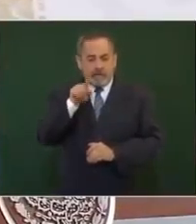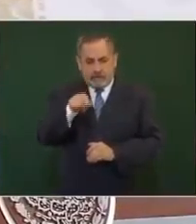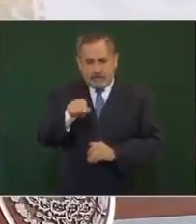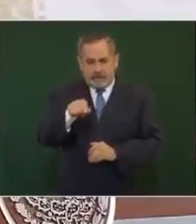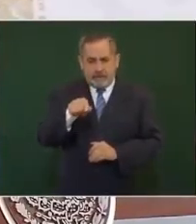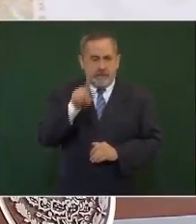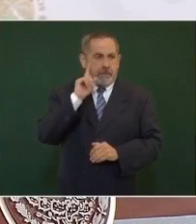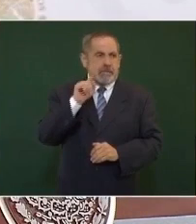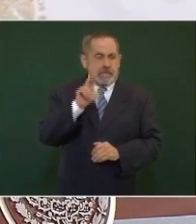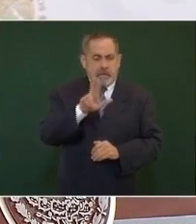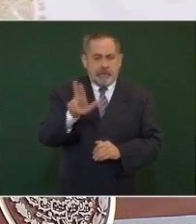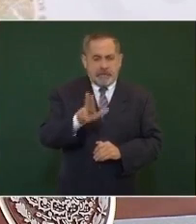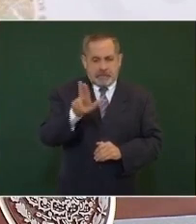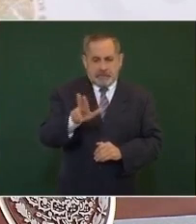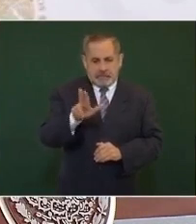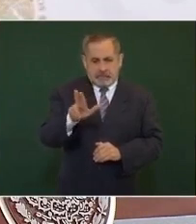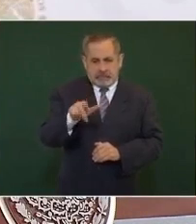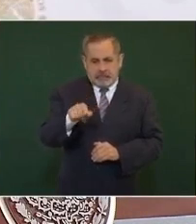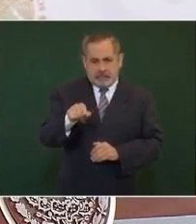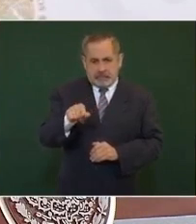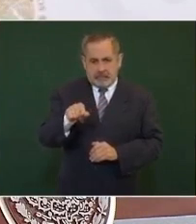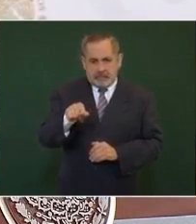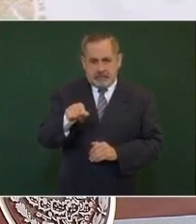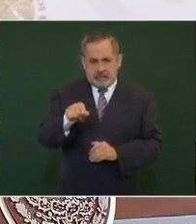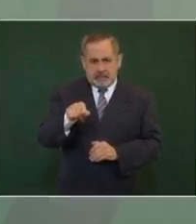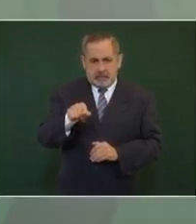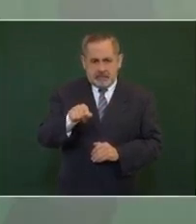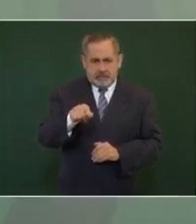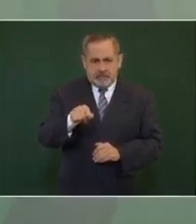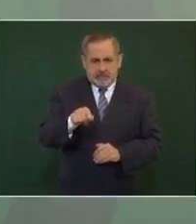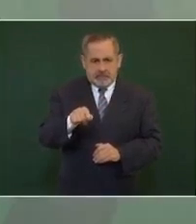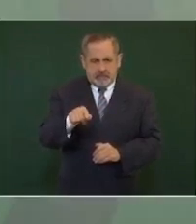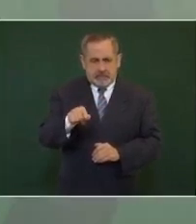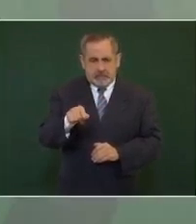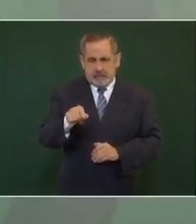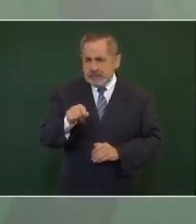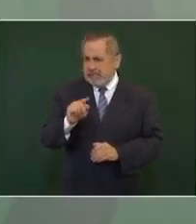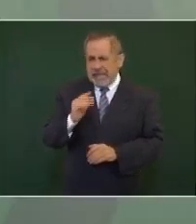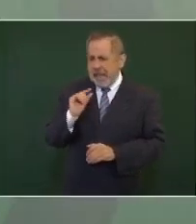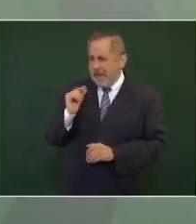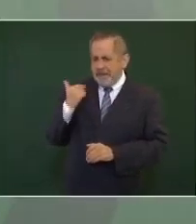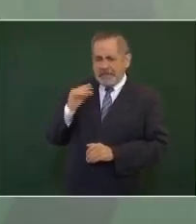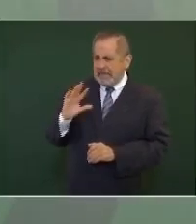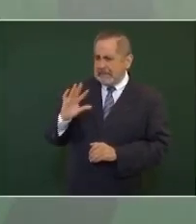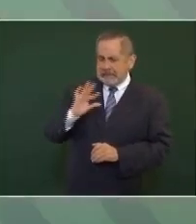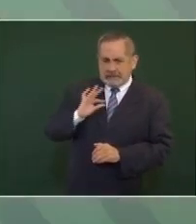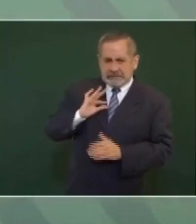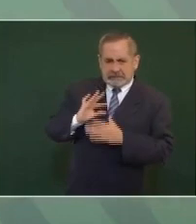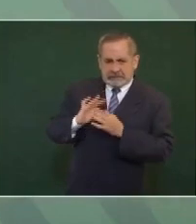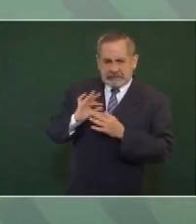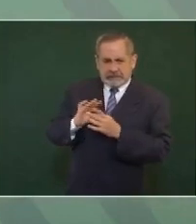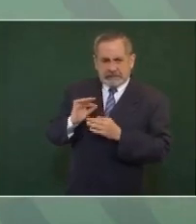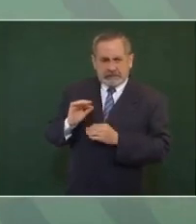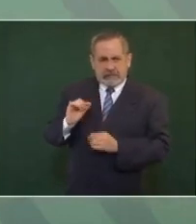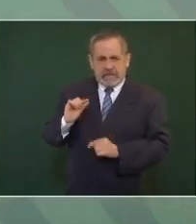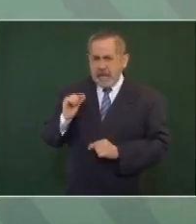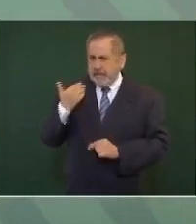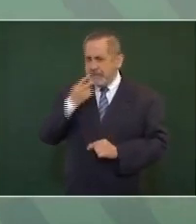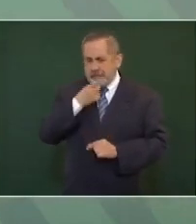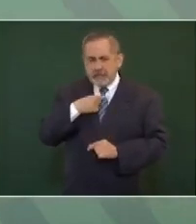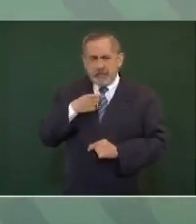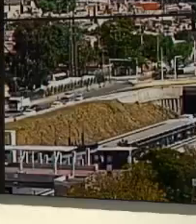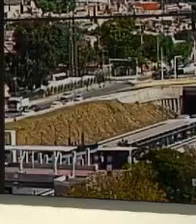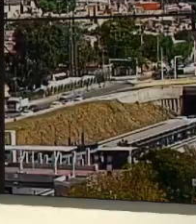Los agravios, la posible lesión que puede venir de esto es inaudita. Marta, esto nos habría